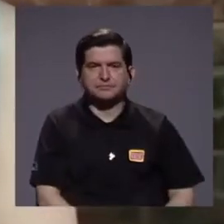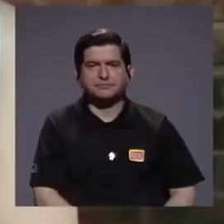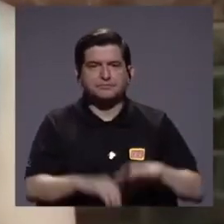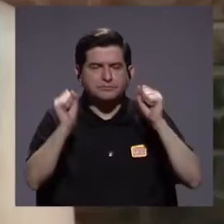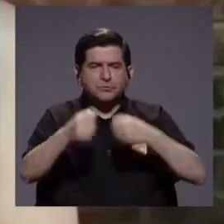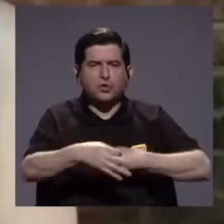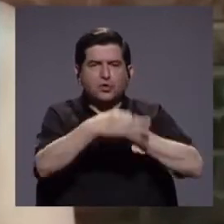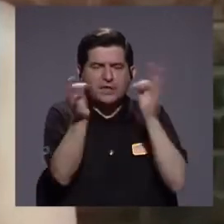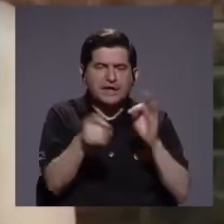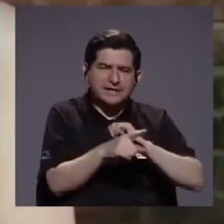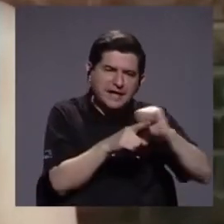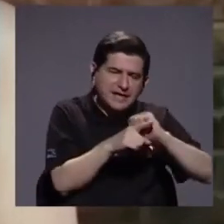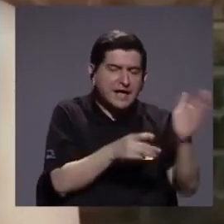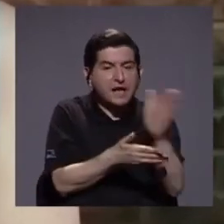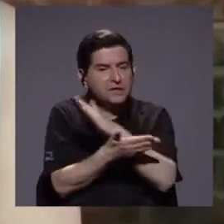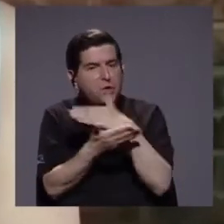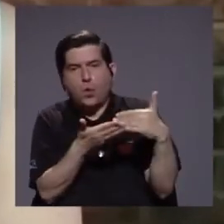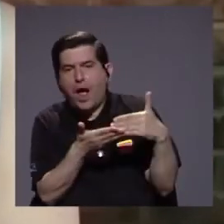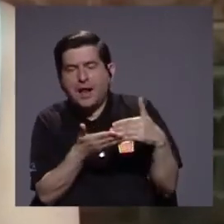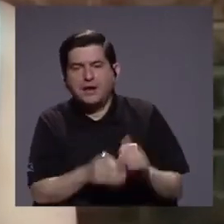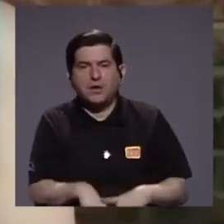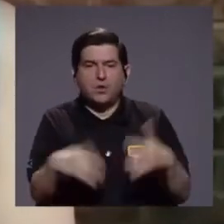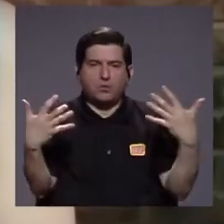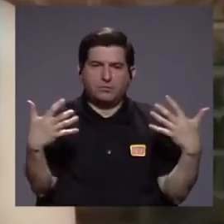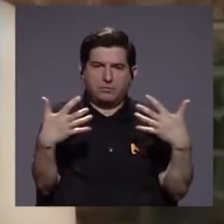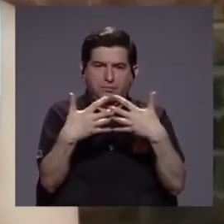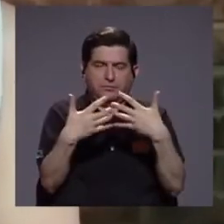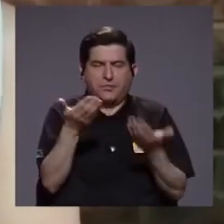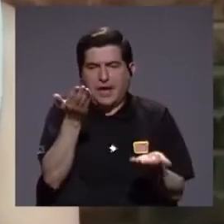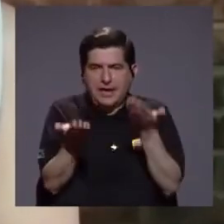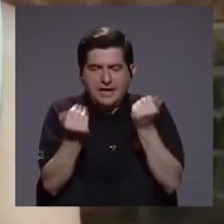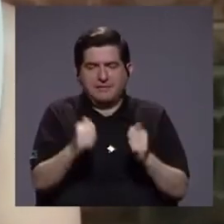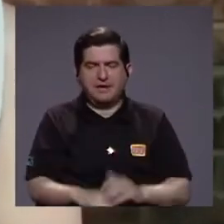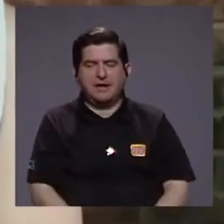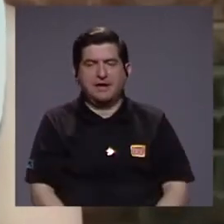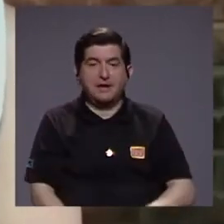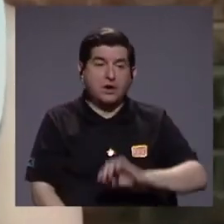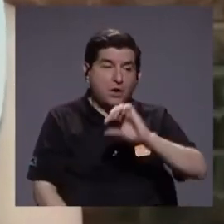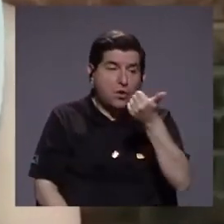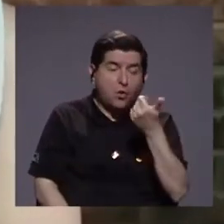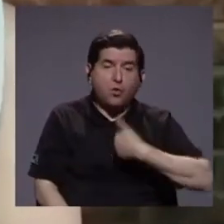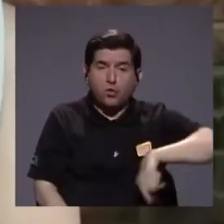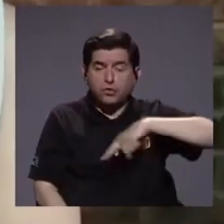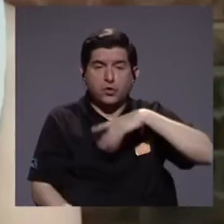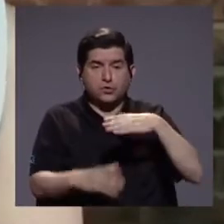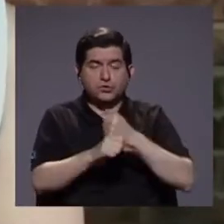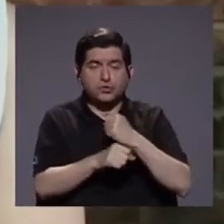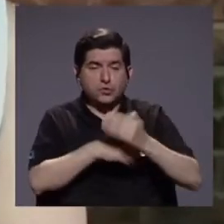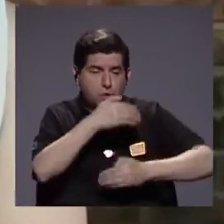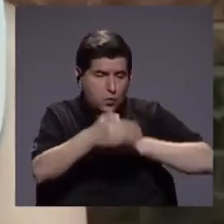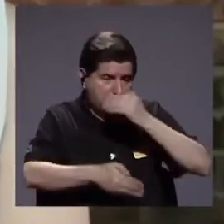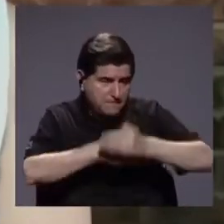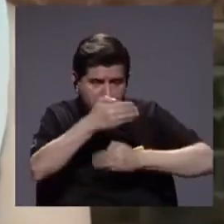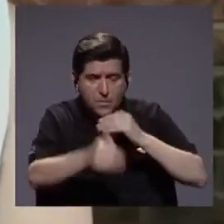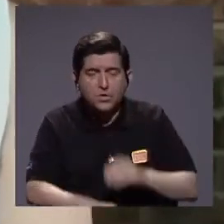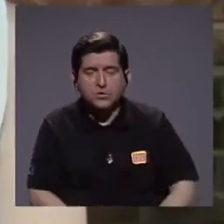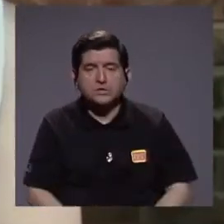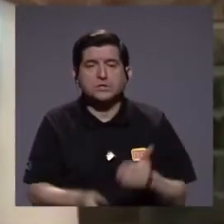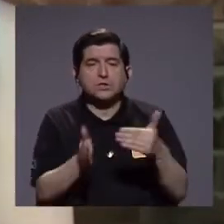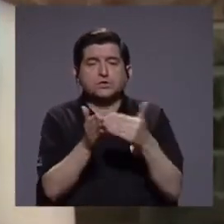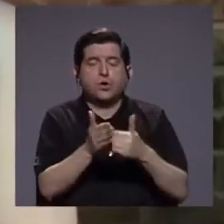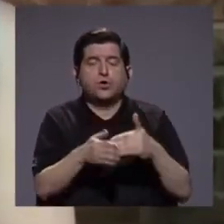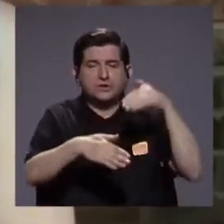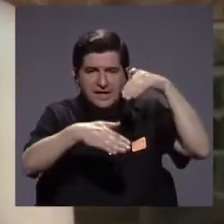hagan talleres, prácticas o algo para poderlo compensar. Y la otra cosa, deberíamos estar haciendo los protocolos de